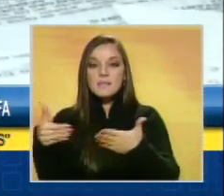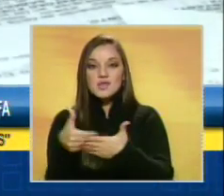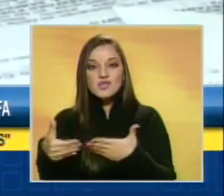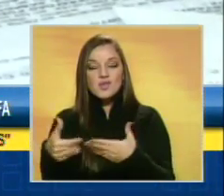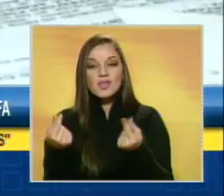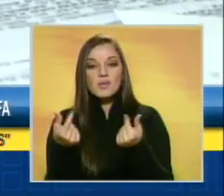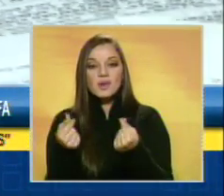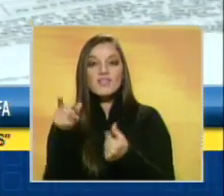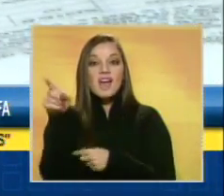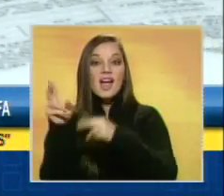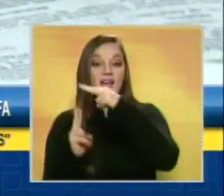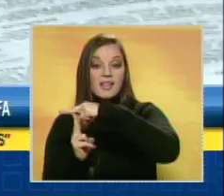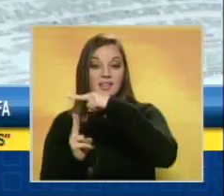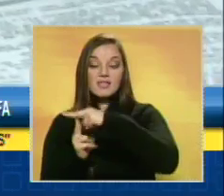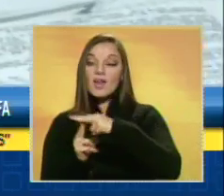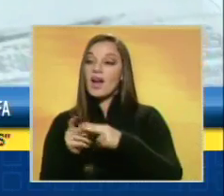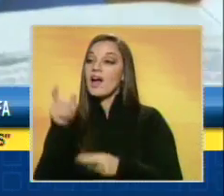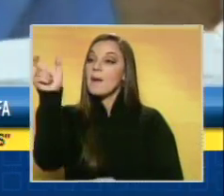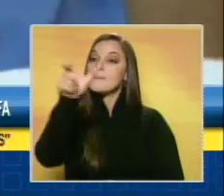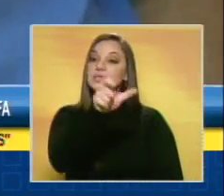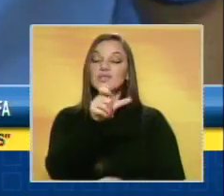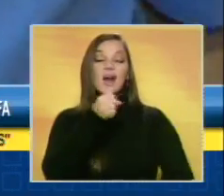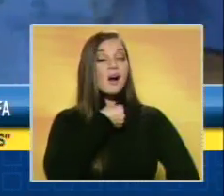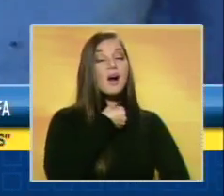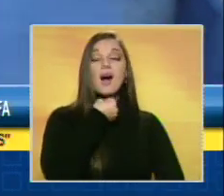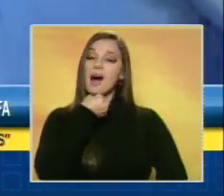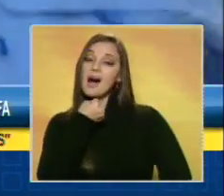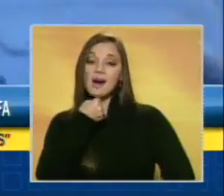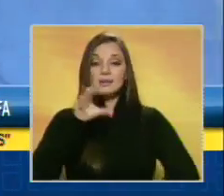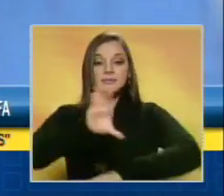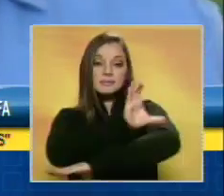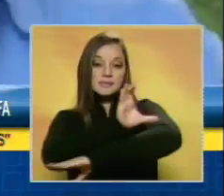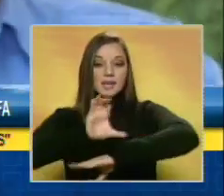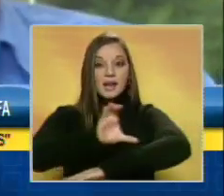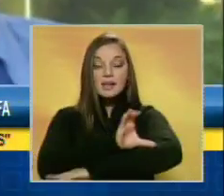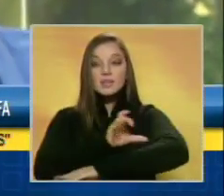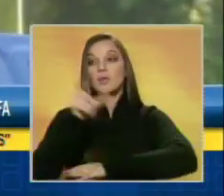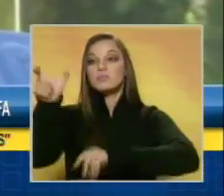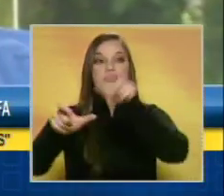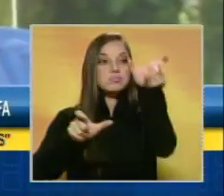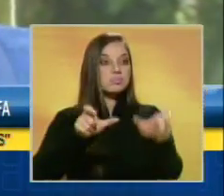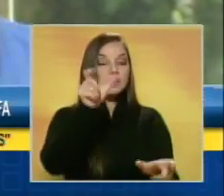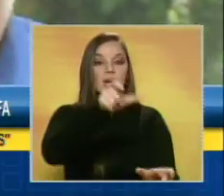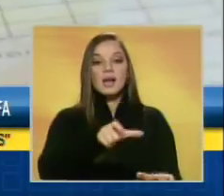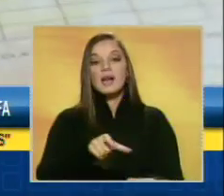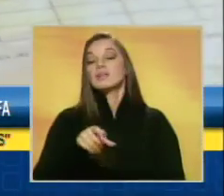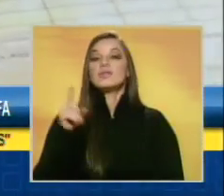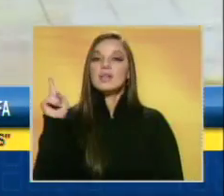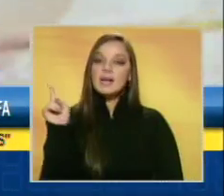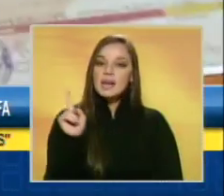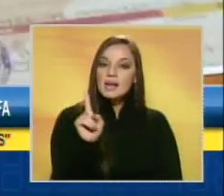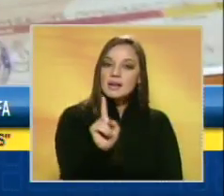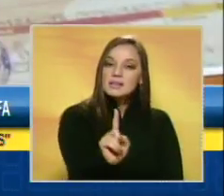la contratación de talentos para conciertos públicos, donde se usó la figura del presidente de la Lotería del